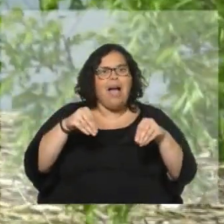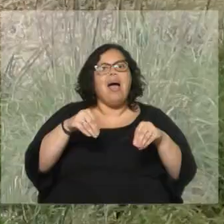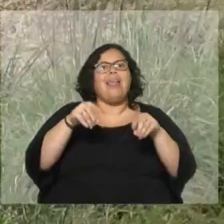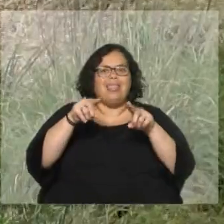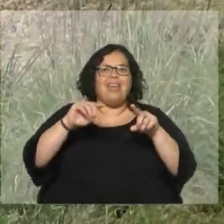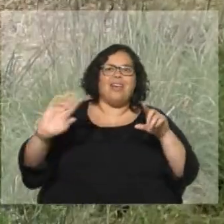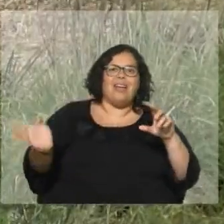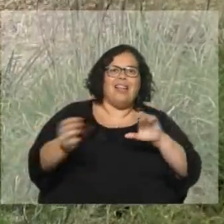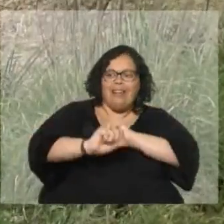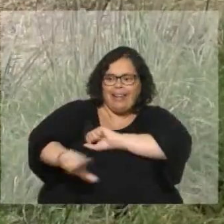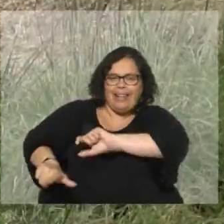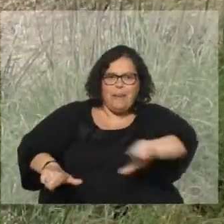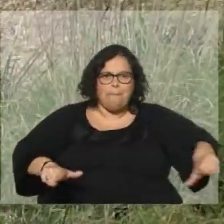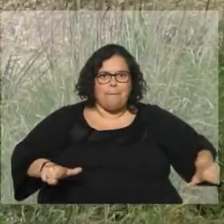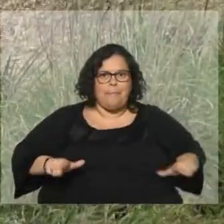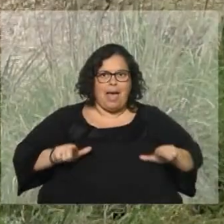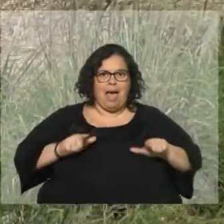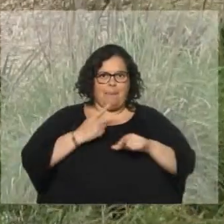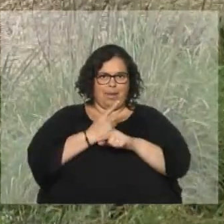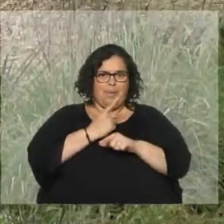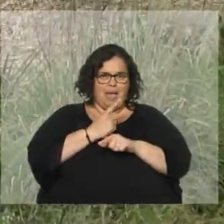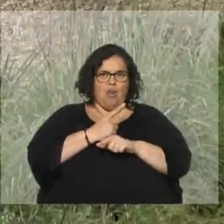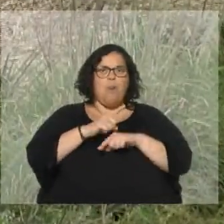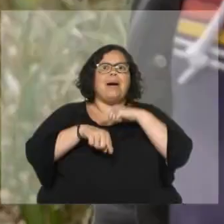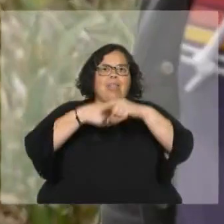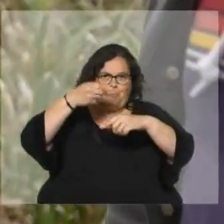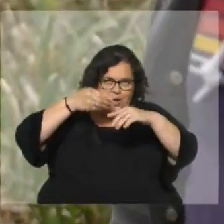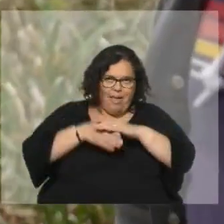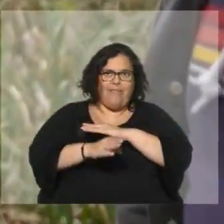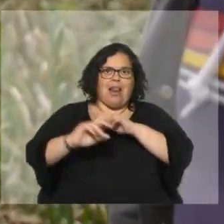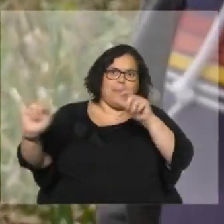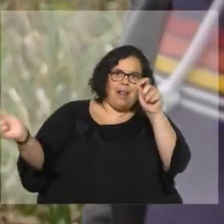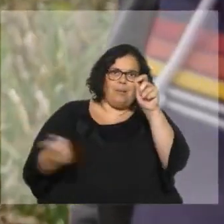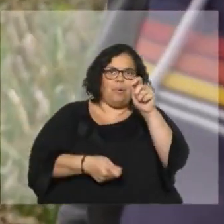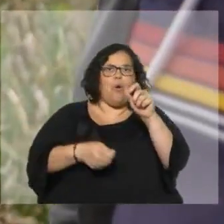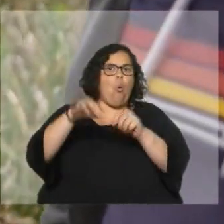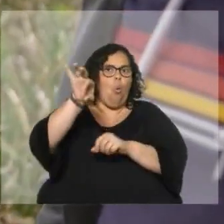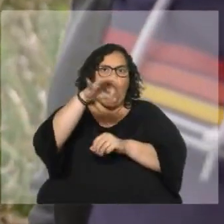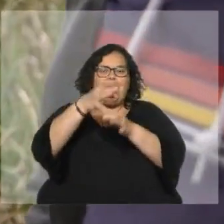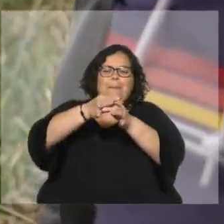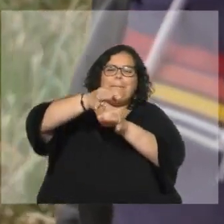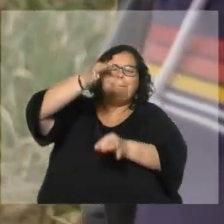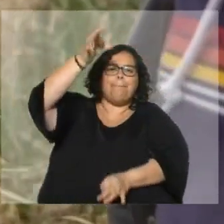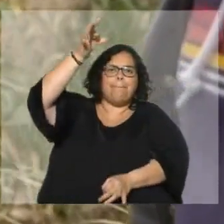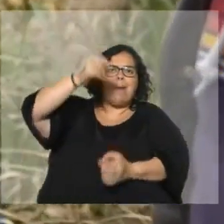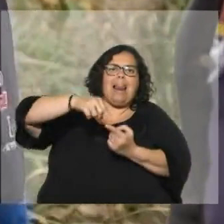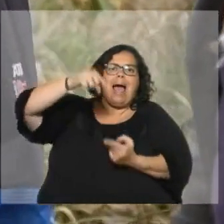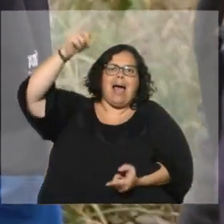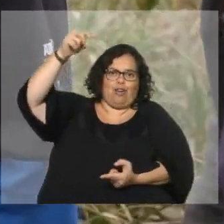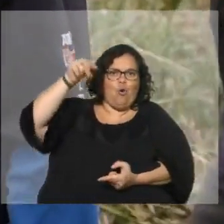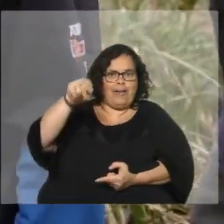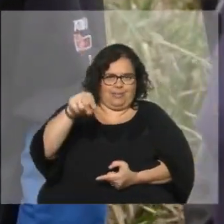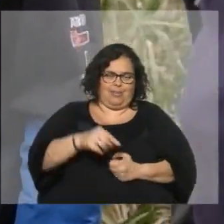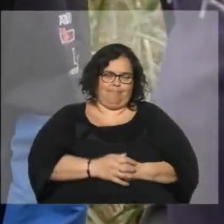limpiar. No nos queda de otra de limpiar ahí porque es el único junco más largo que hay. En este momento, ¿no? En este momento.